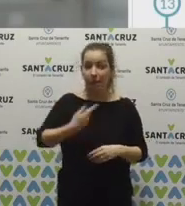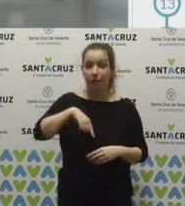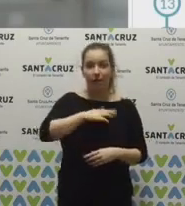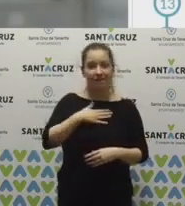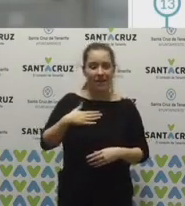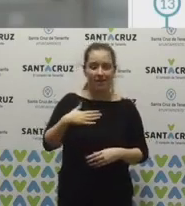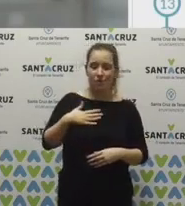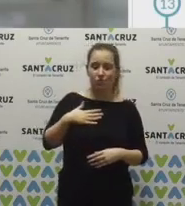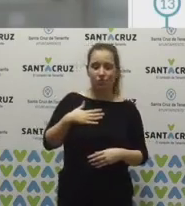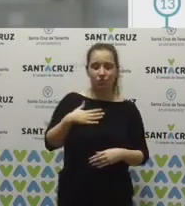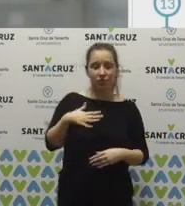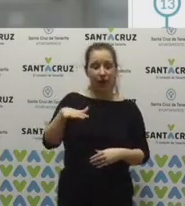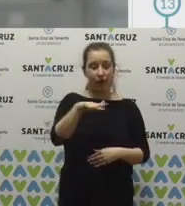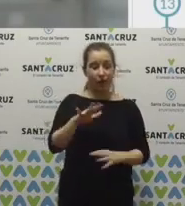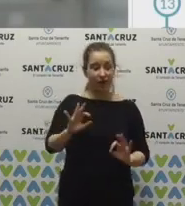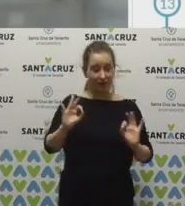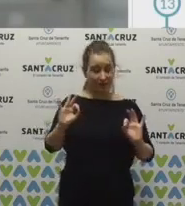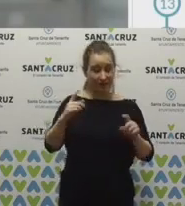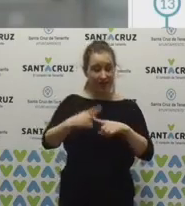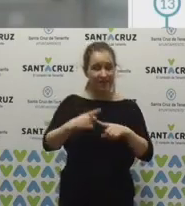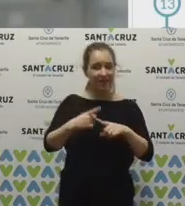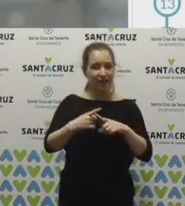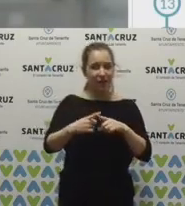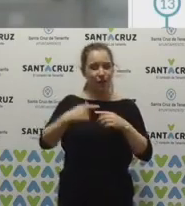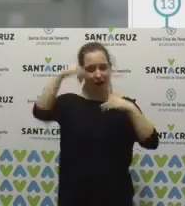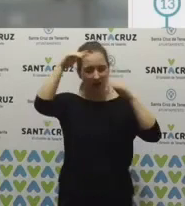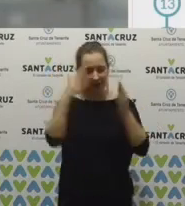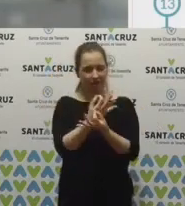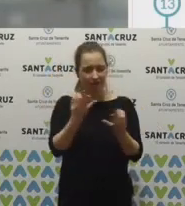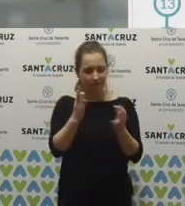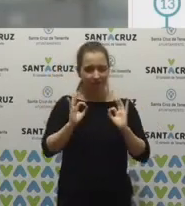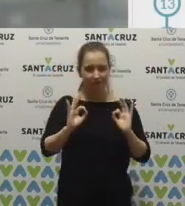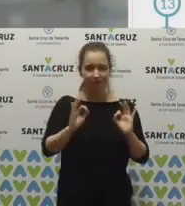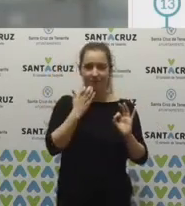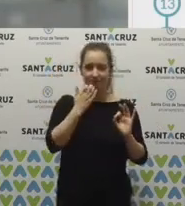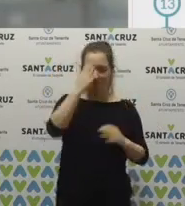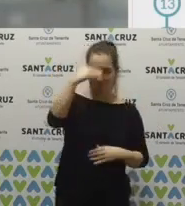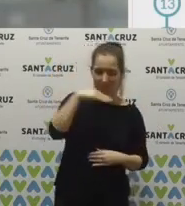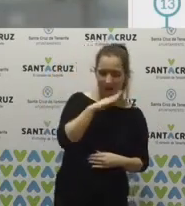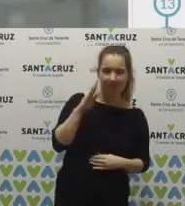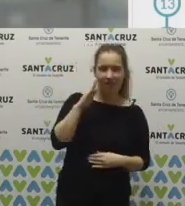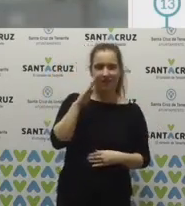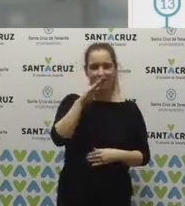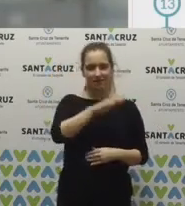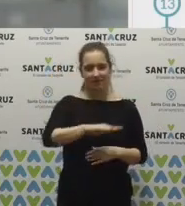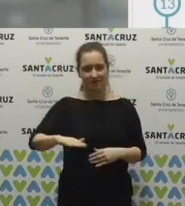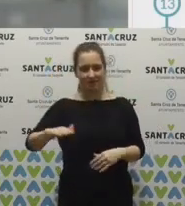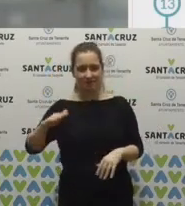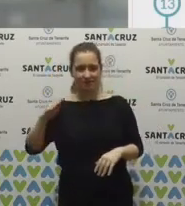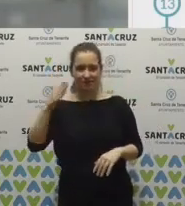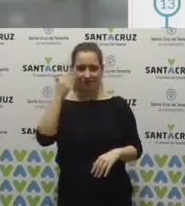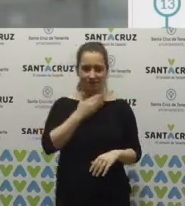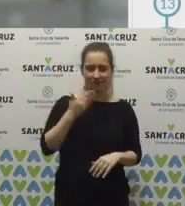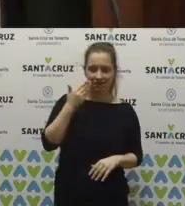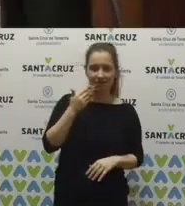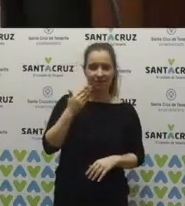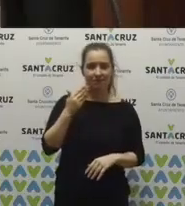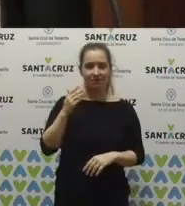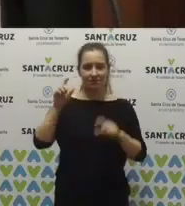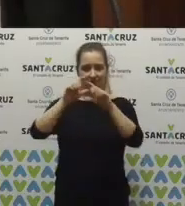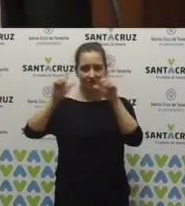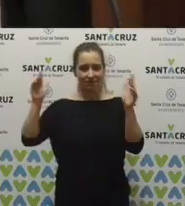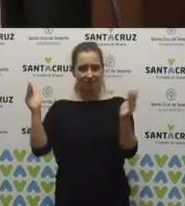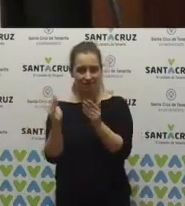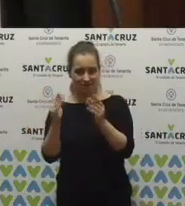consume escolares con su padre y madre con los abuelos y abuelas de la zona con sus pymes y autónomos